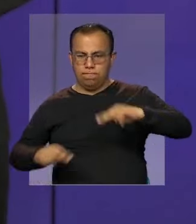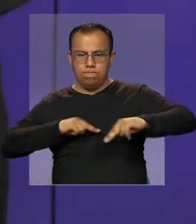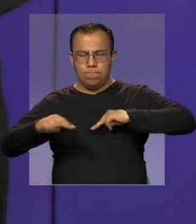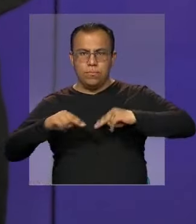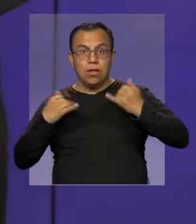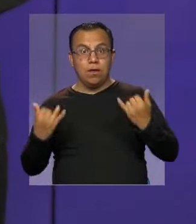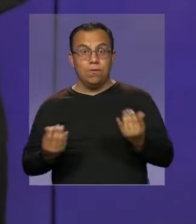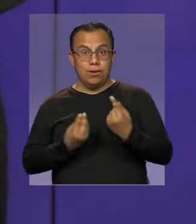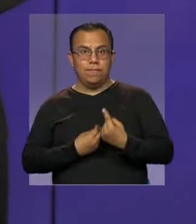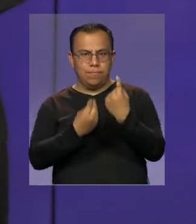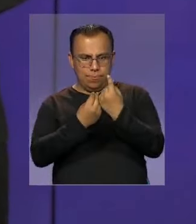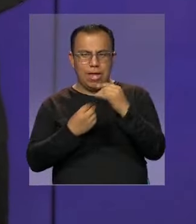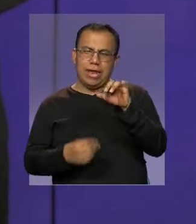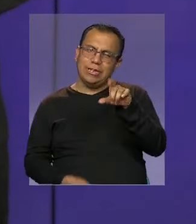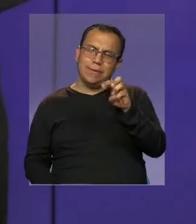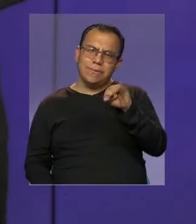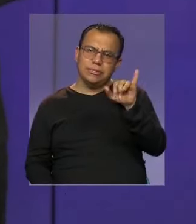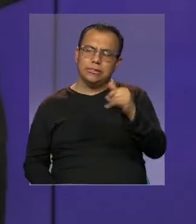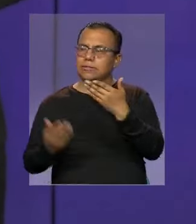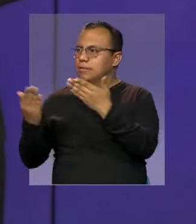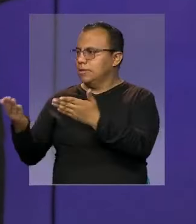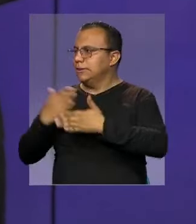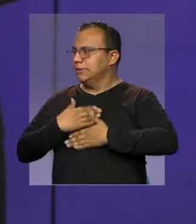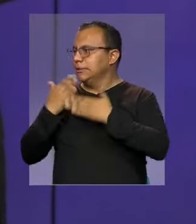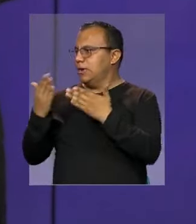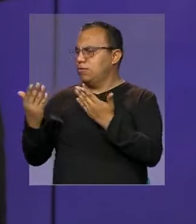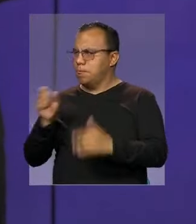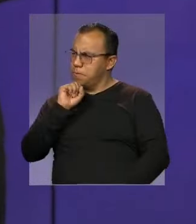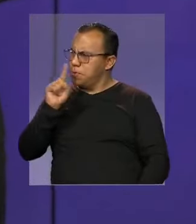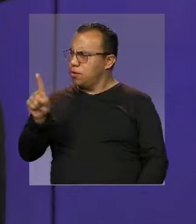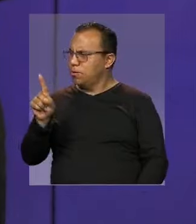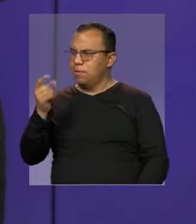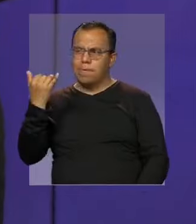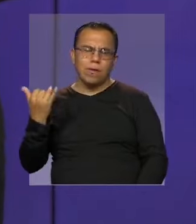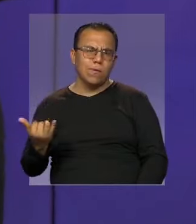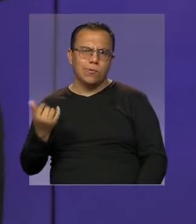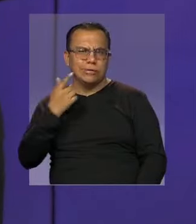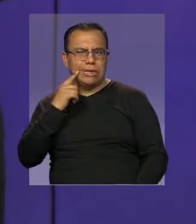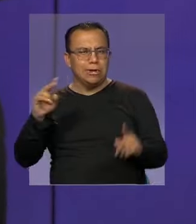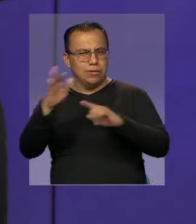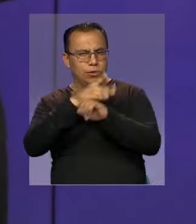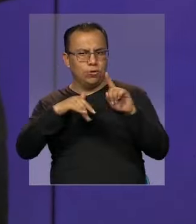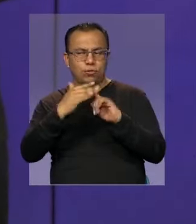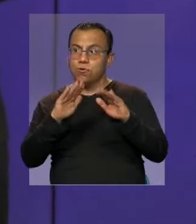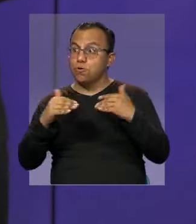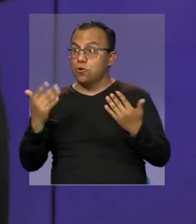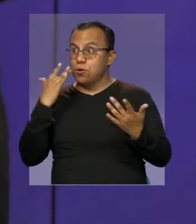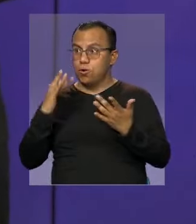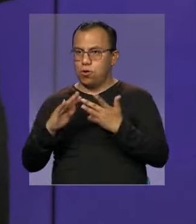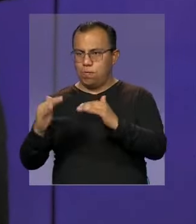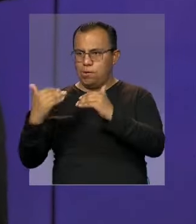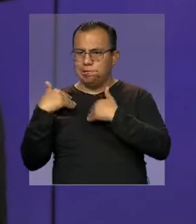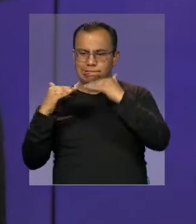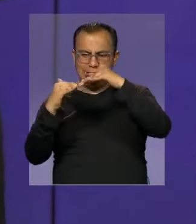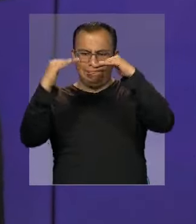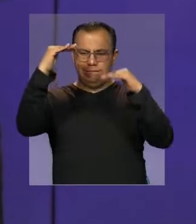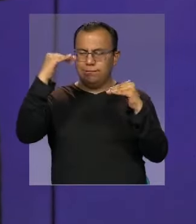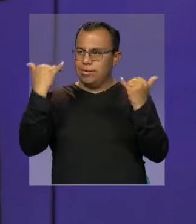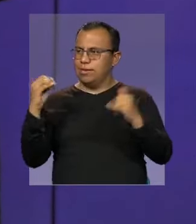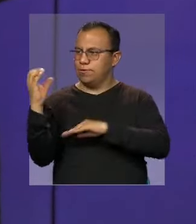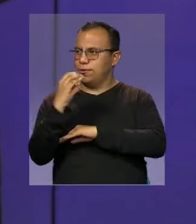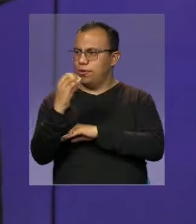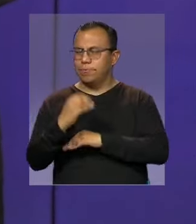Acción Política de Artemisas. Valentina, la saludamos y preguntamos algo crucial, y es un breve panorama de cómo está la disparidad laboral en el país.